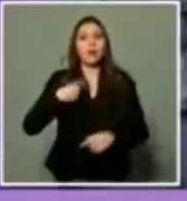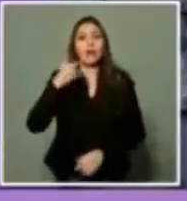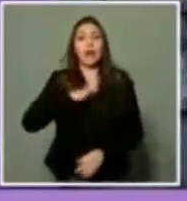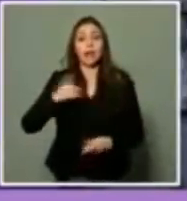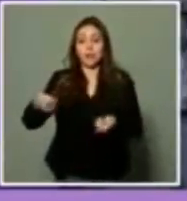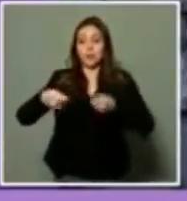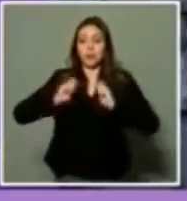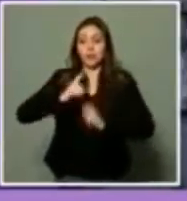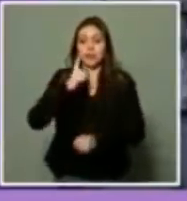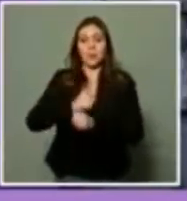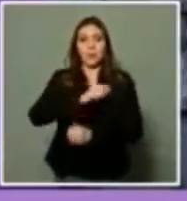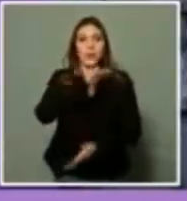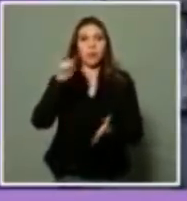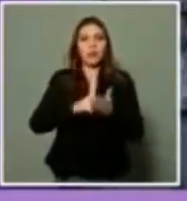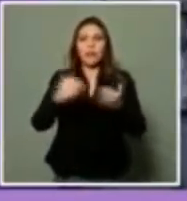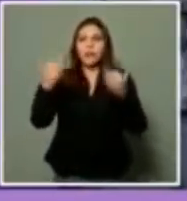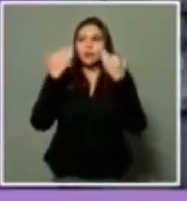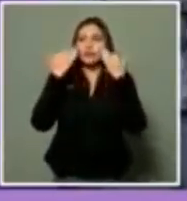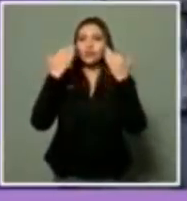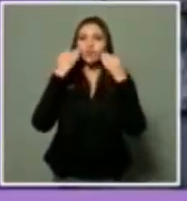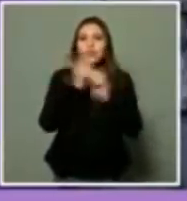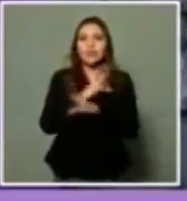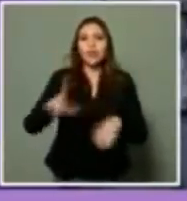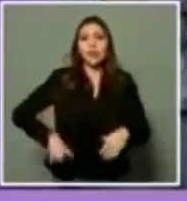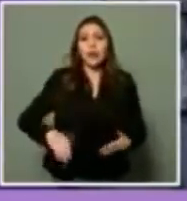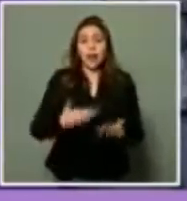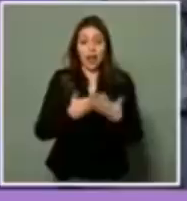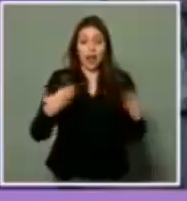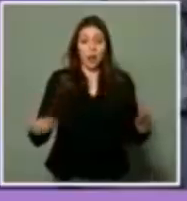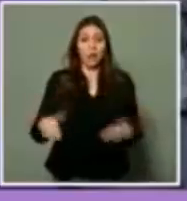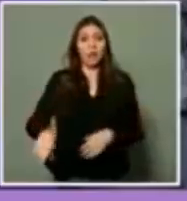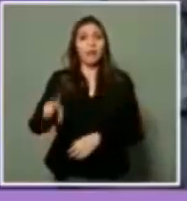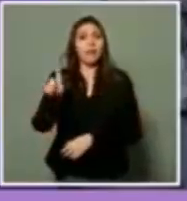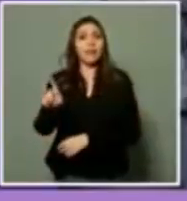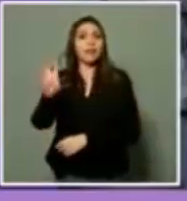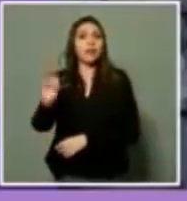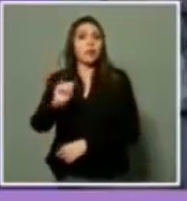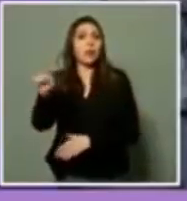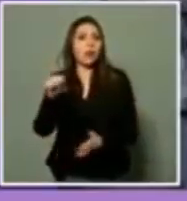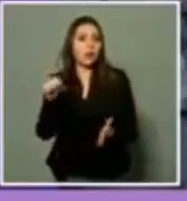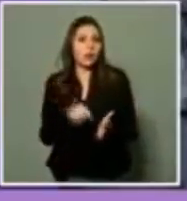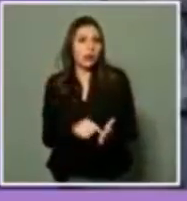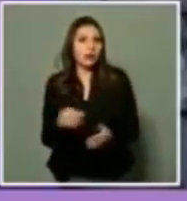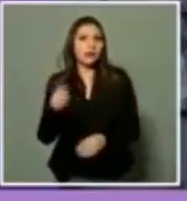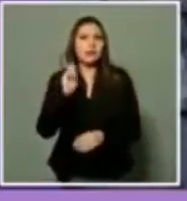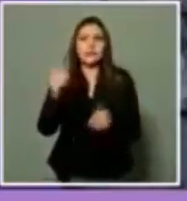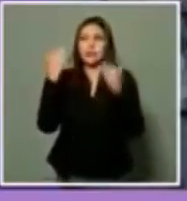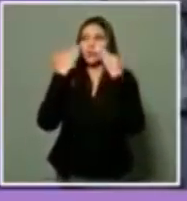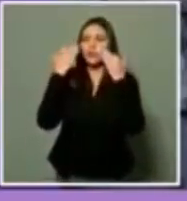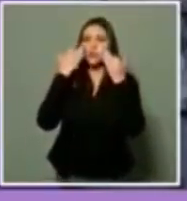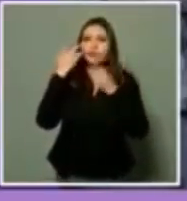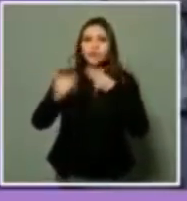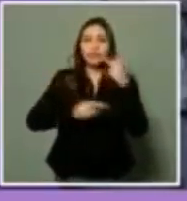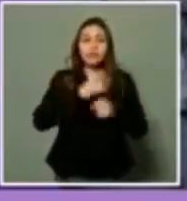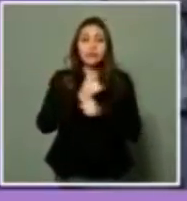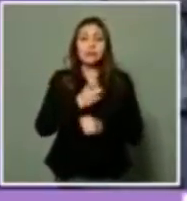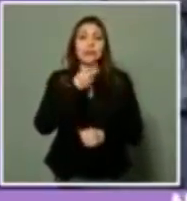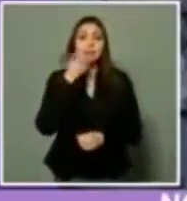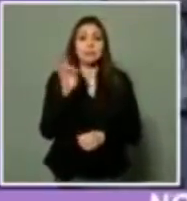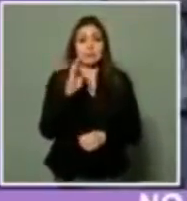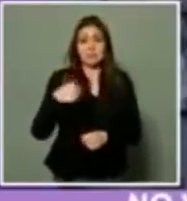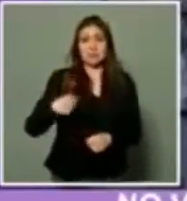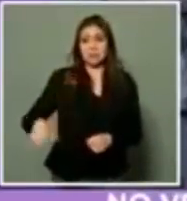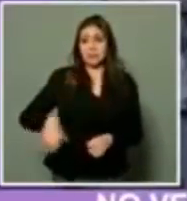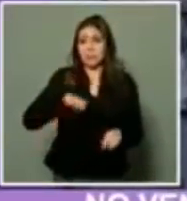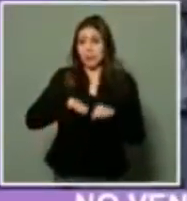actualmente tienen el 39 lugar solo de la ciudad. Y el reflejo de las encuestas nos dice que si hice un